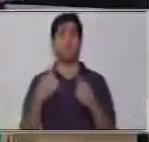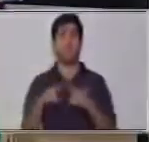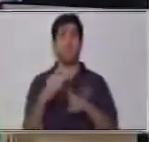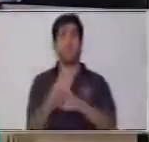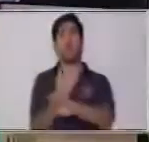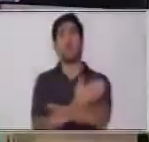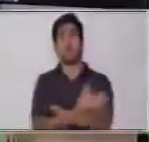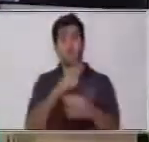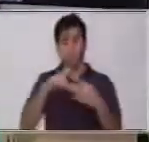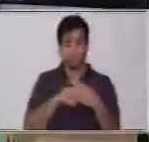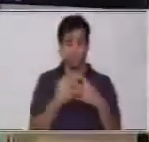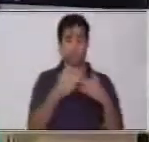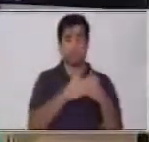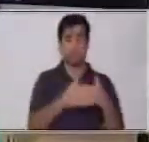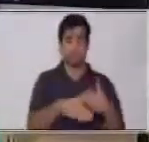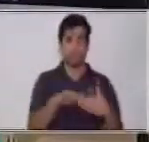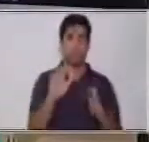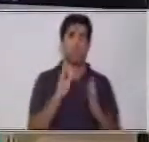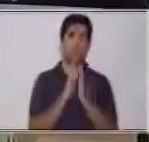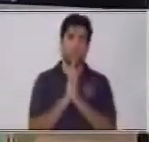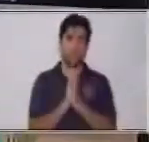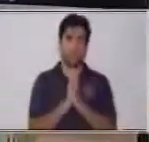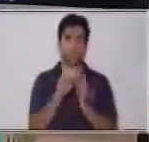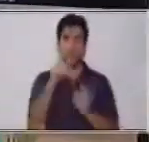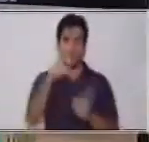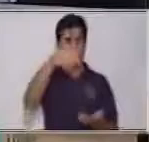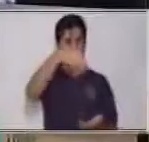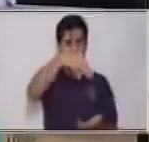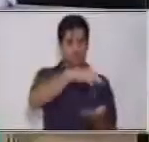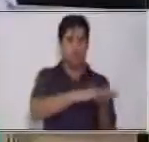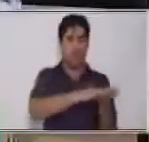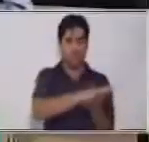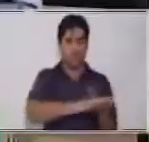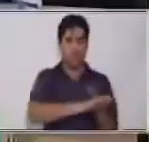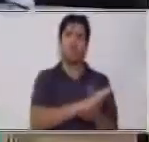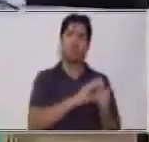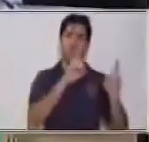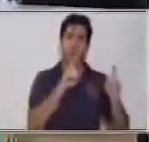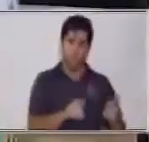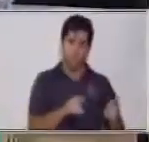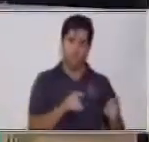les recomiendo laves tus manos constantemente con agua y jabón.